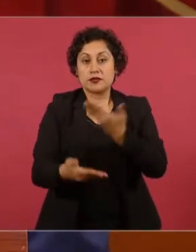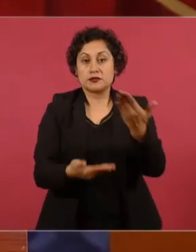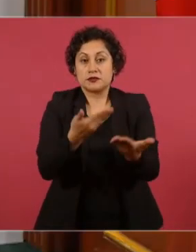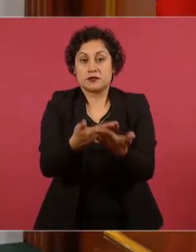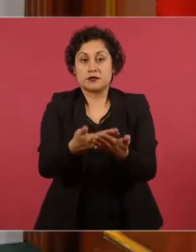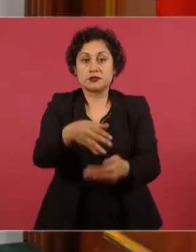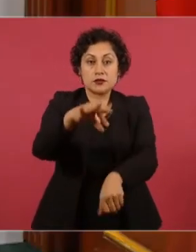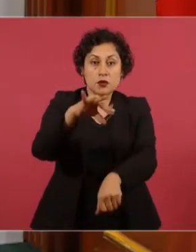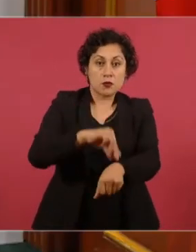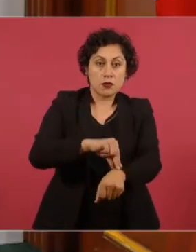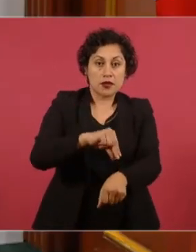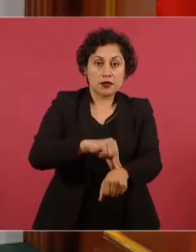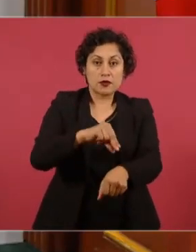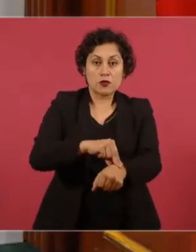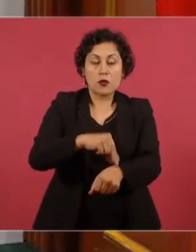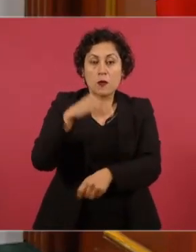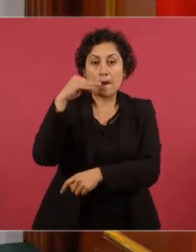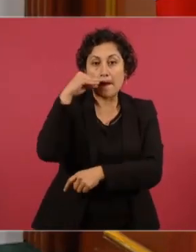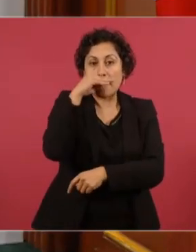a todos los mexicanos.